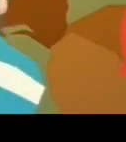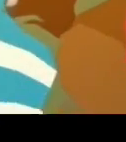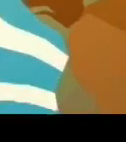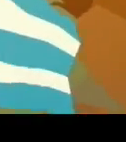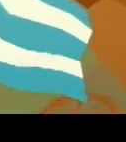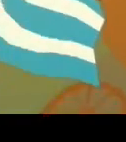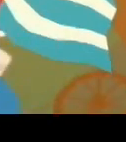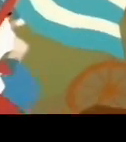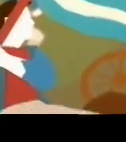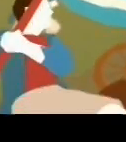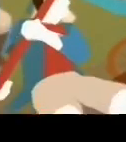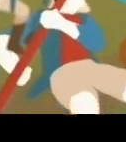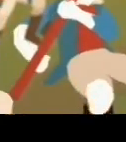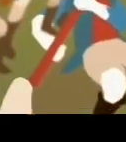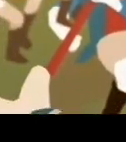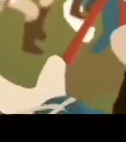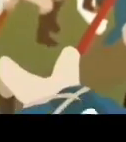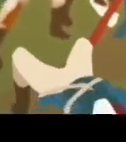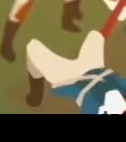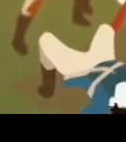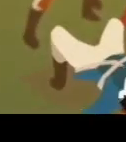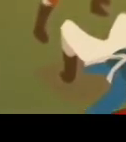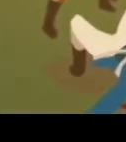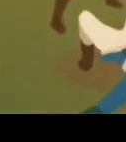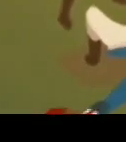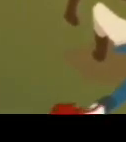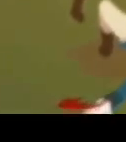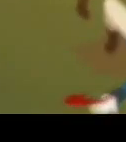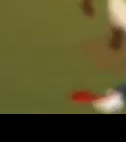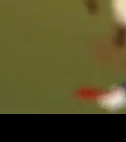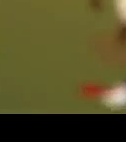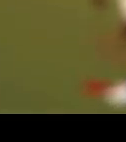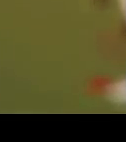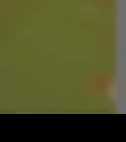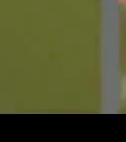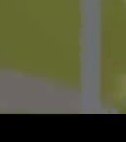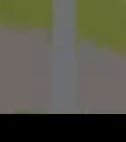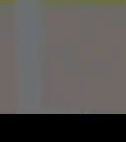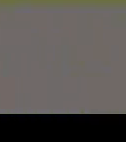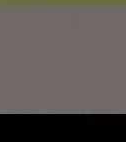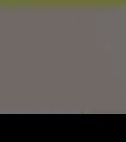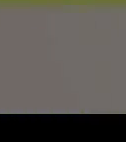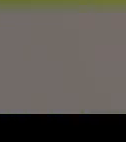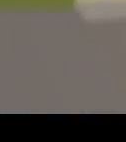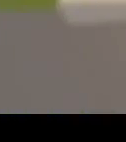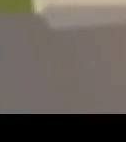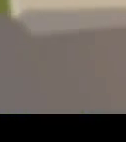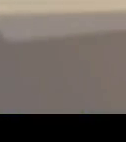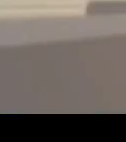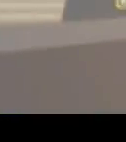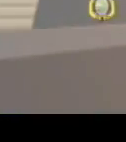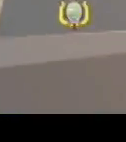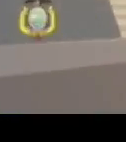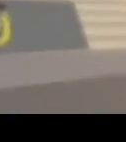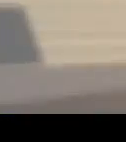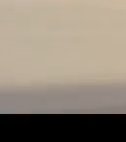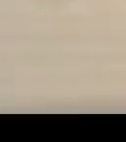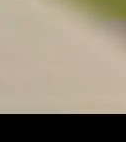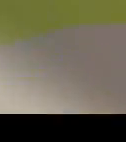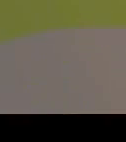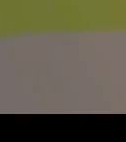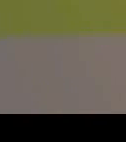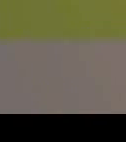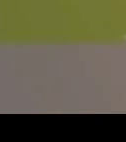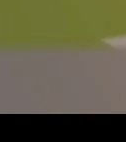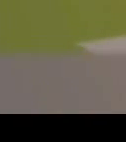luego de una larga batalla, conquistamos al fin la ansiada victoria. Ahora en la entrada del Templo de la Patria, podemos